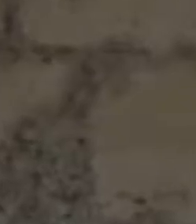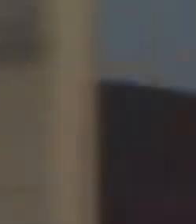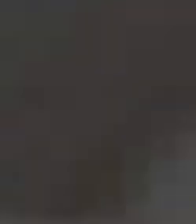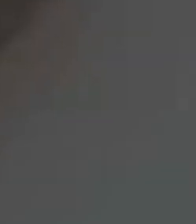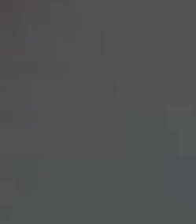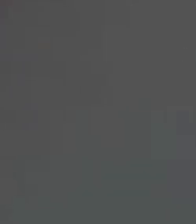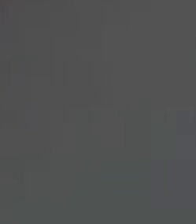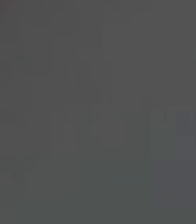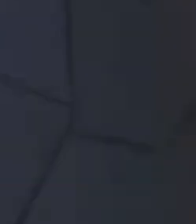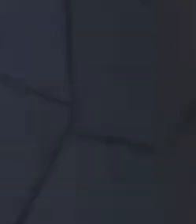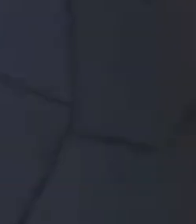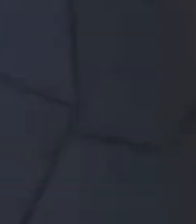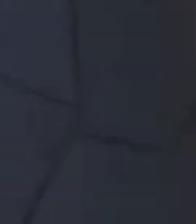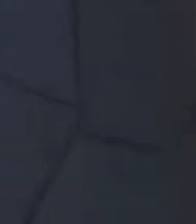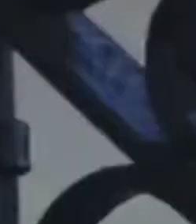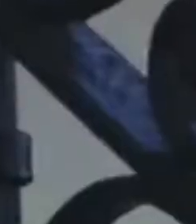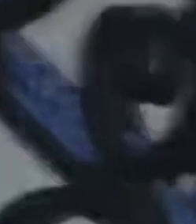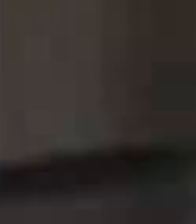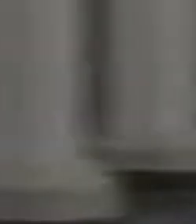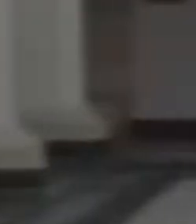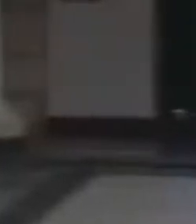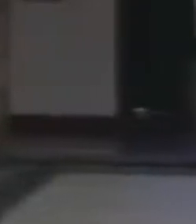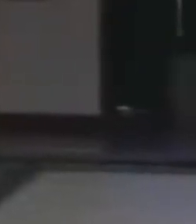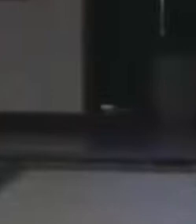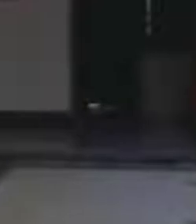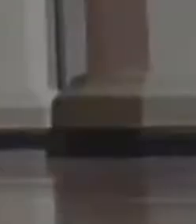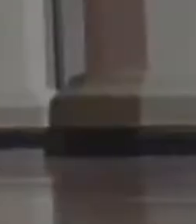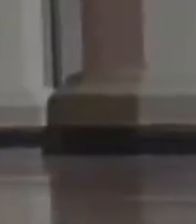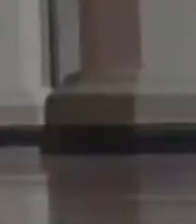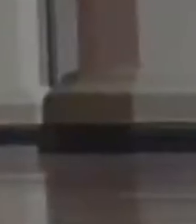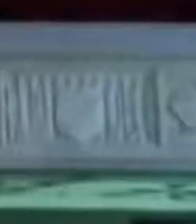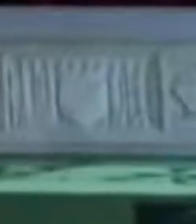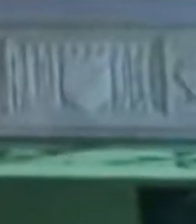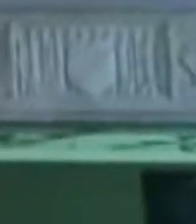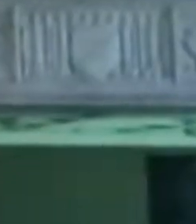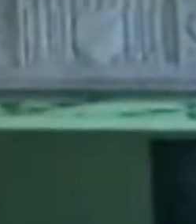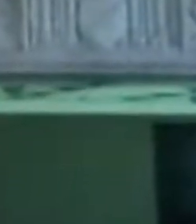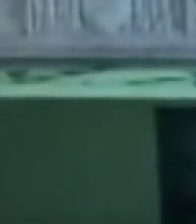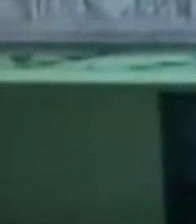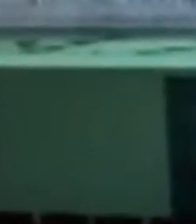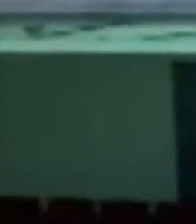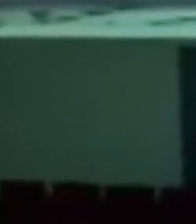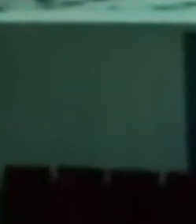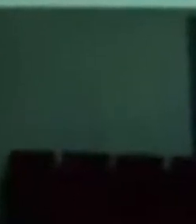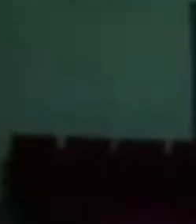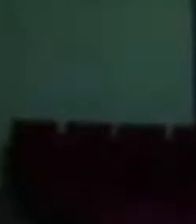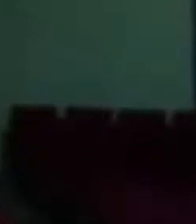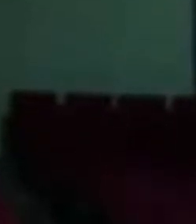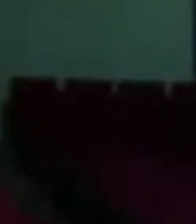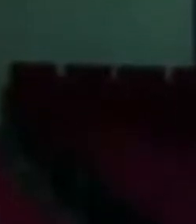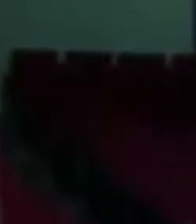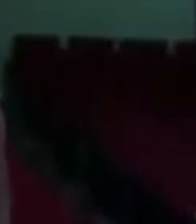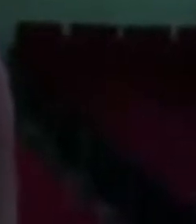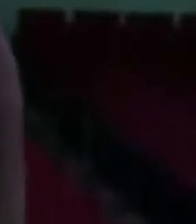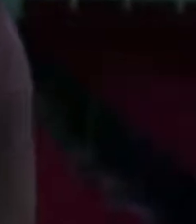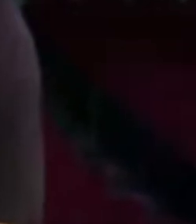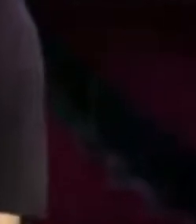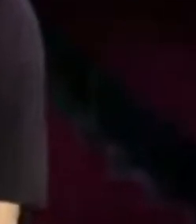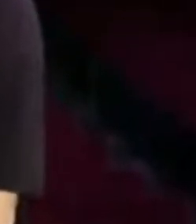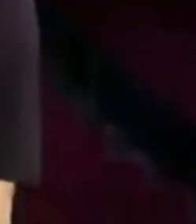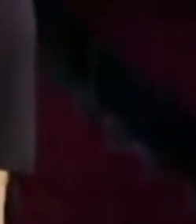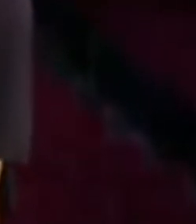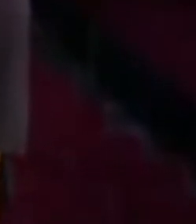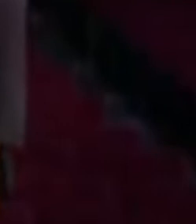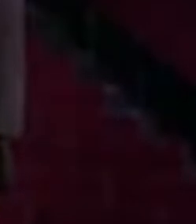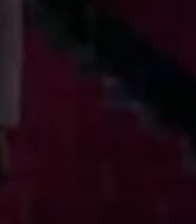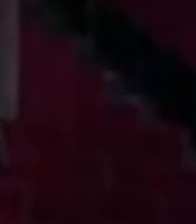Memoria, un espacio que nos permite recordar toda esa historia viva que existe en nuestra ciudad. Esas historias que no mueren